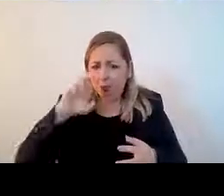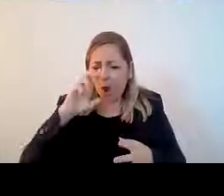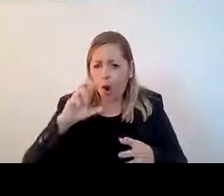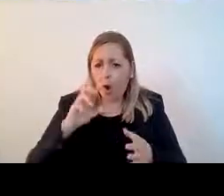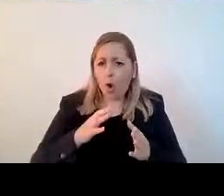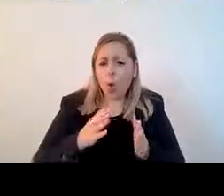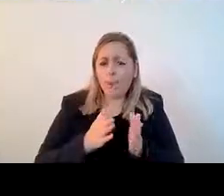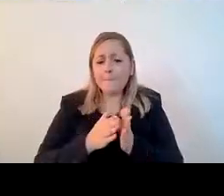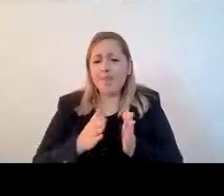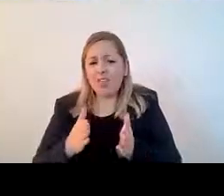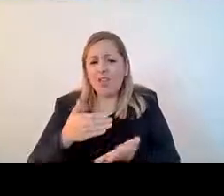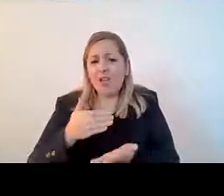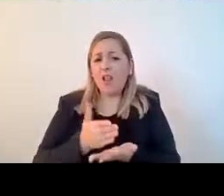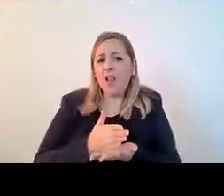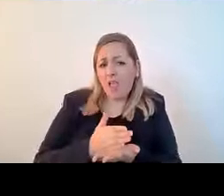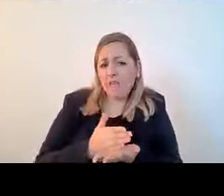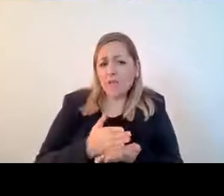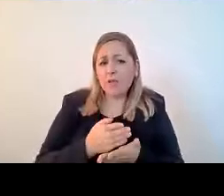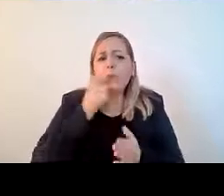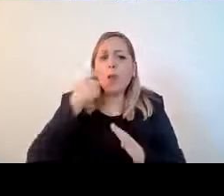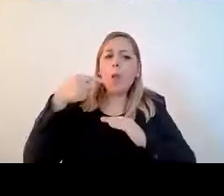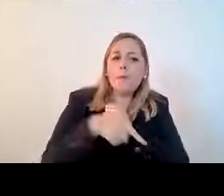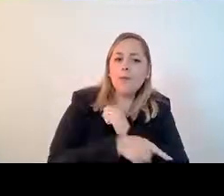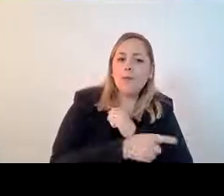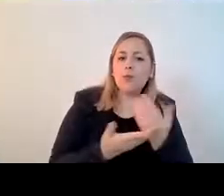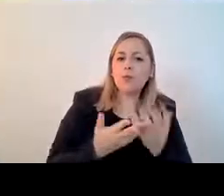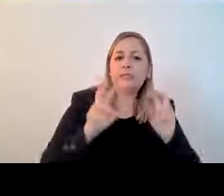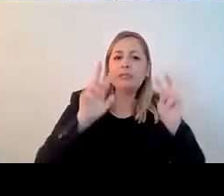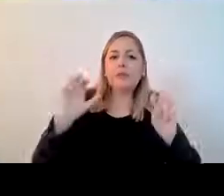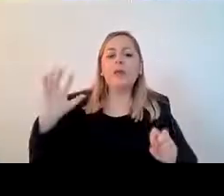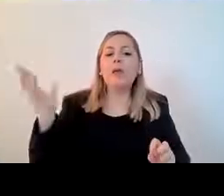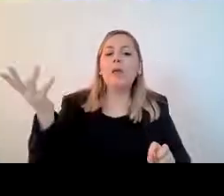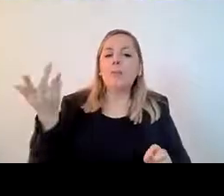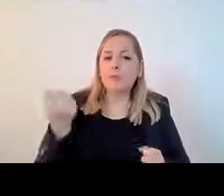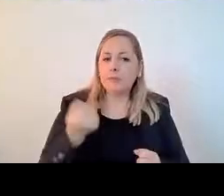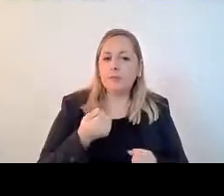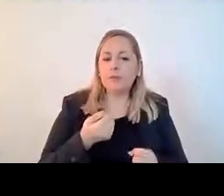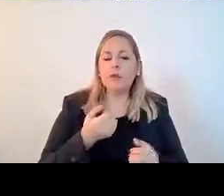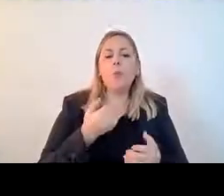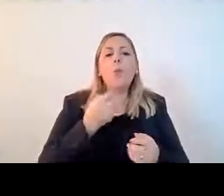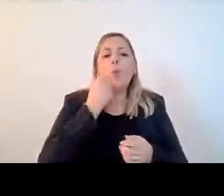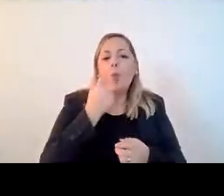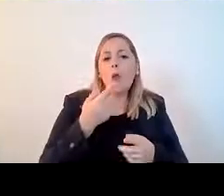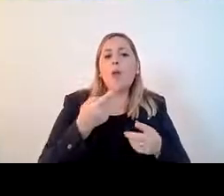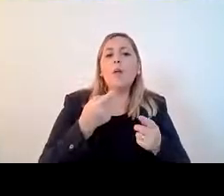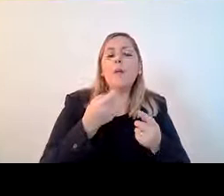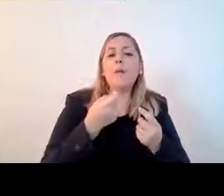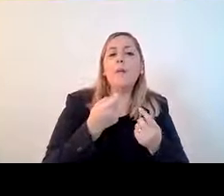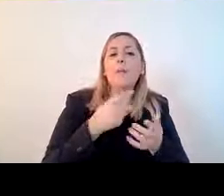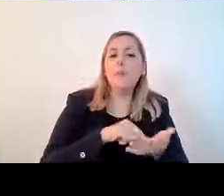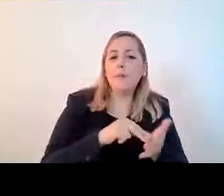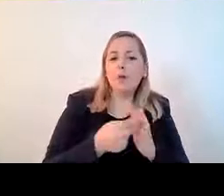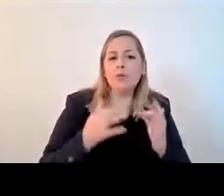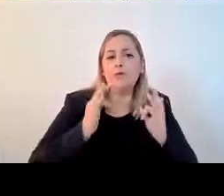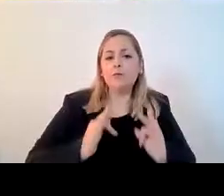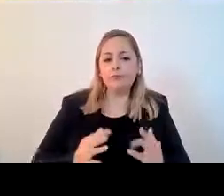leves? ¿Cuáles son las profundidades en términos del ambiente? ¿Cuáles dificultades funcionales hay asociadas a